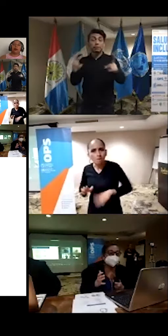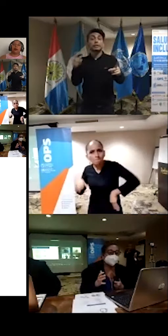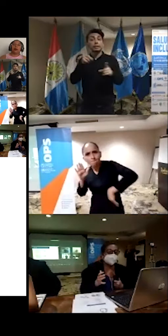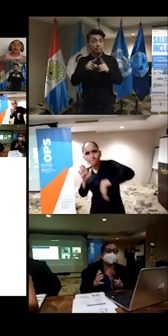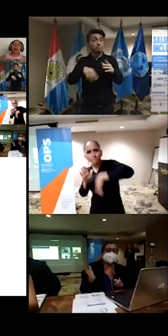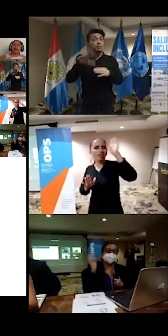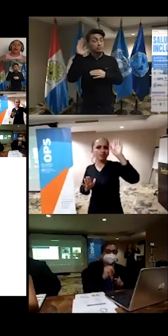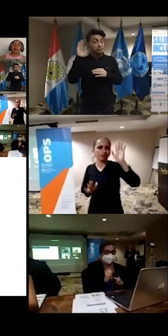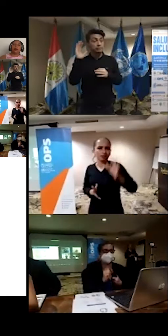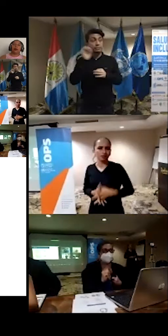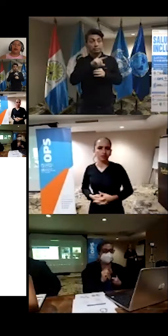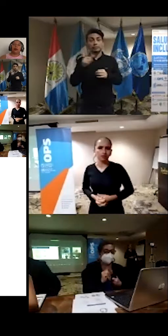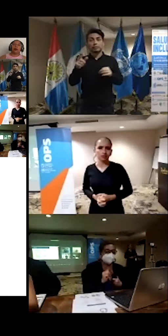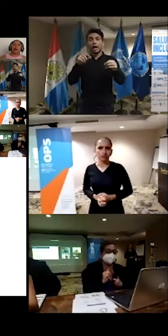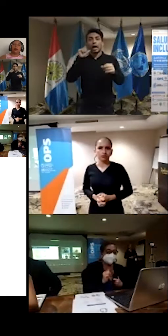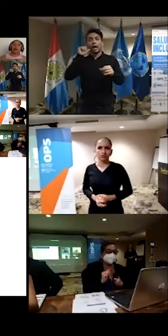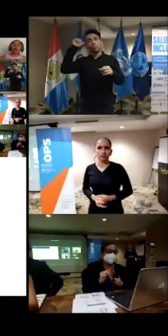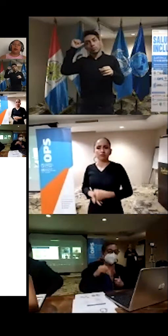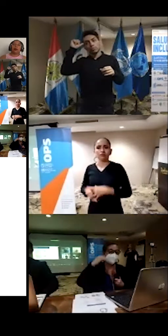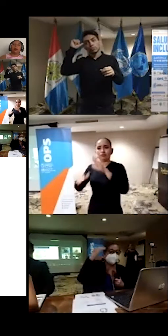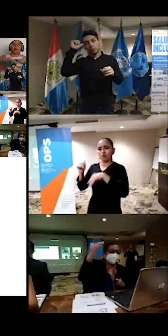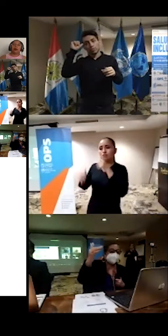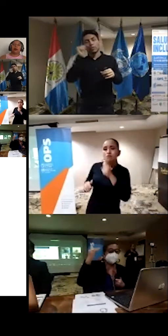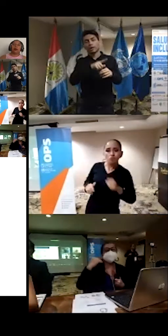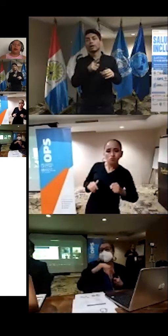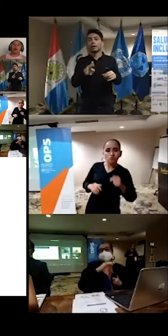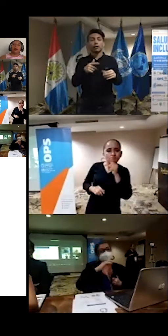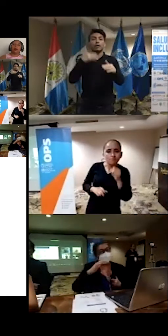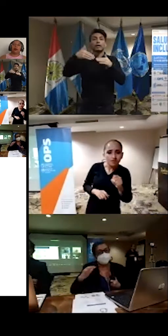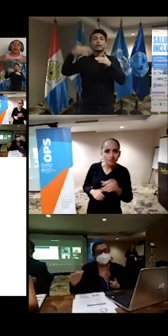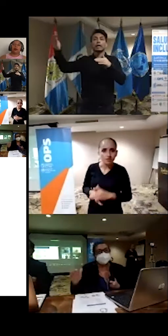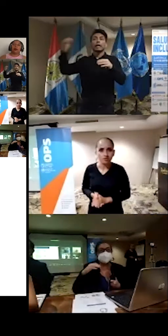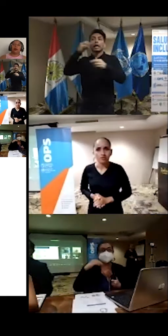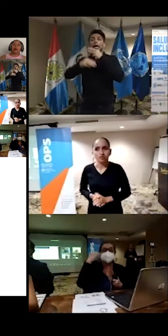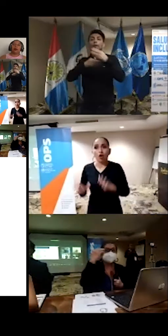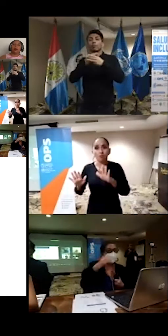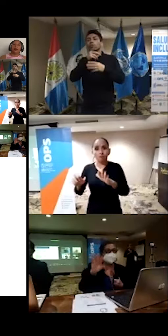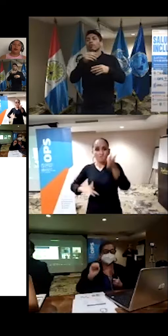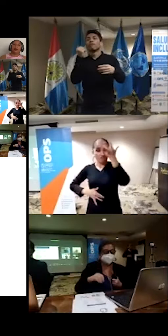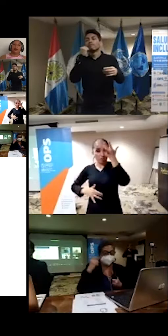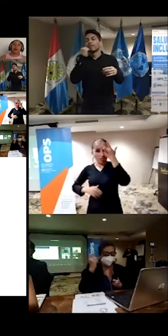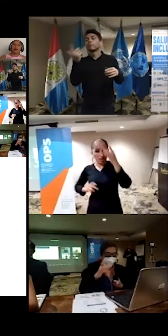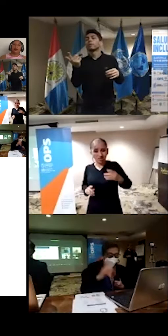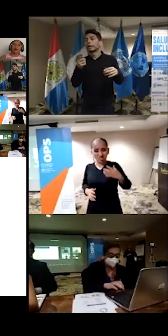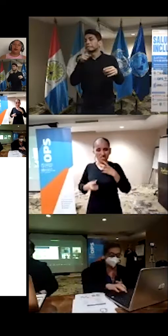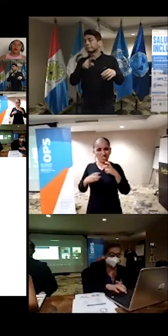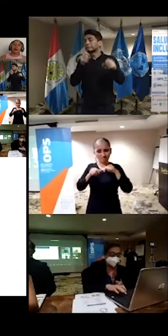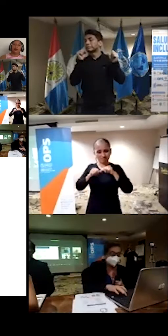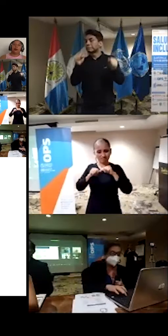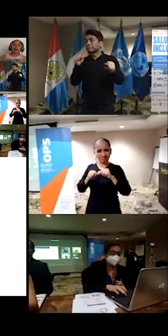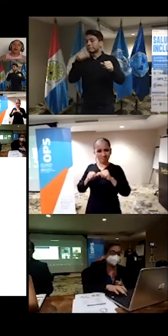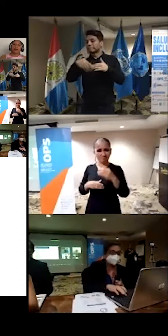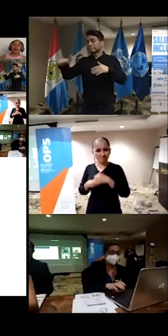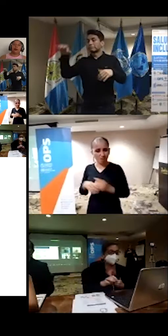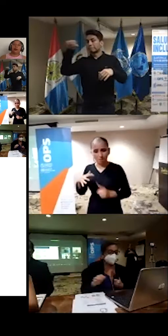superior entre los adultos mayores y que el aumento mundial de las enfermedades crónicas están a la orden del